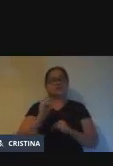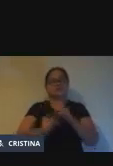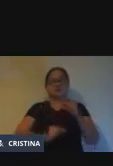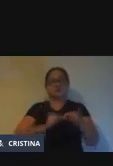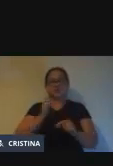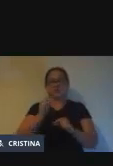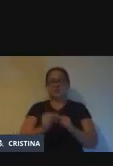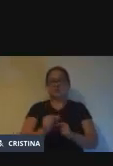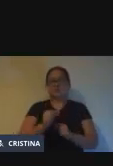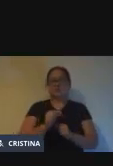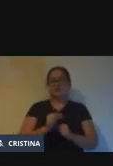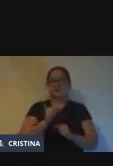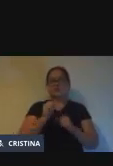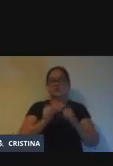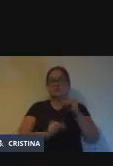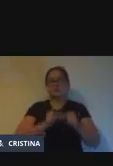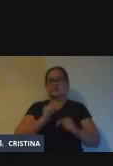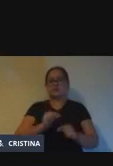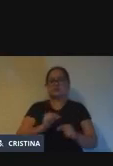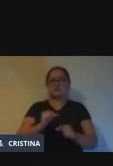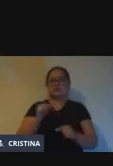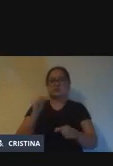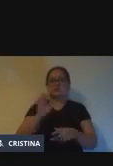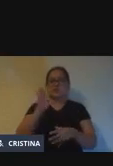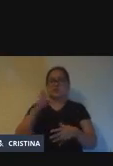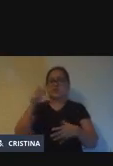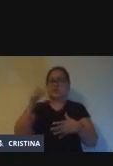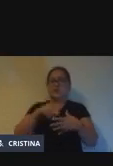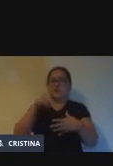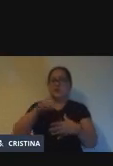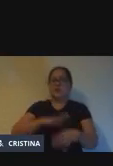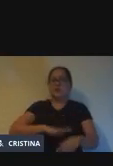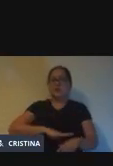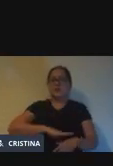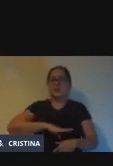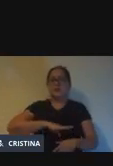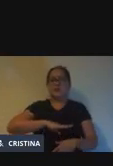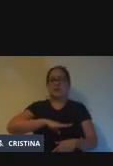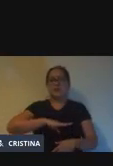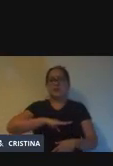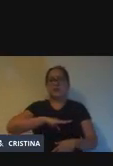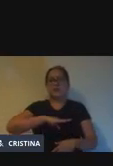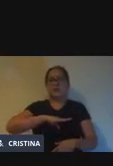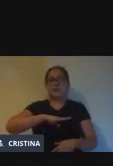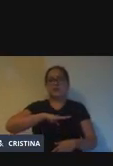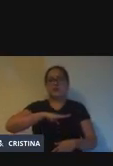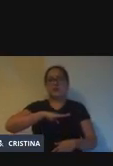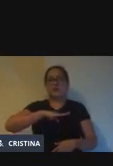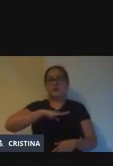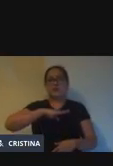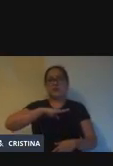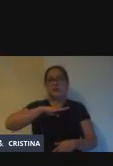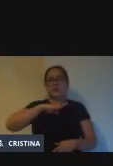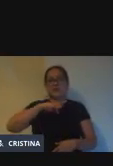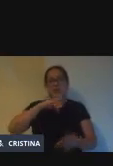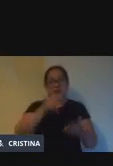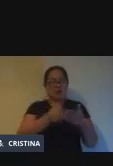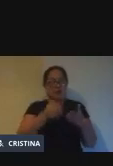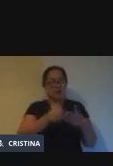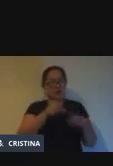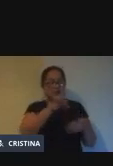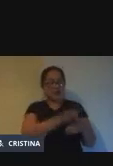pequeños pescaditos que se van a hacer unas ballenotas. A estas alturas, digamos que estamos en el día 30